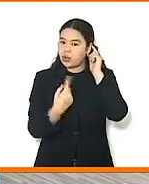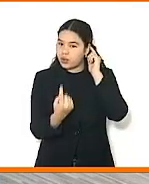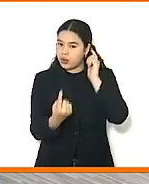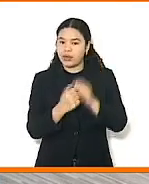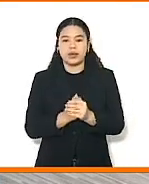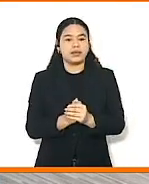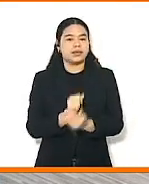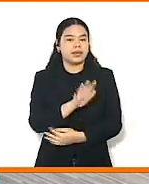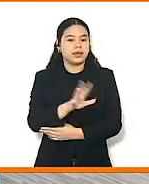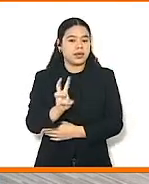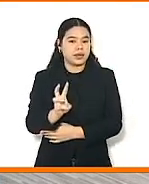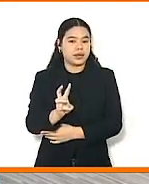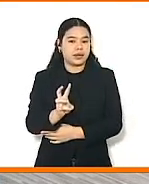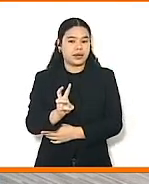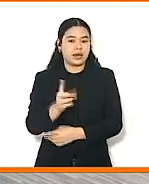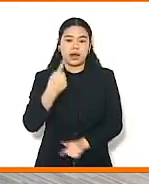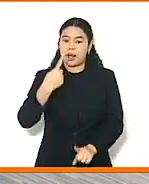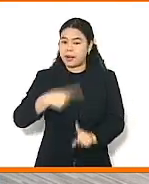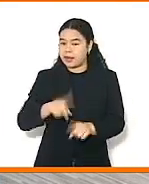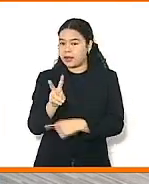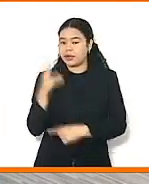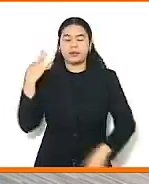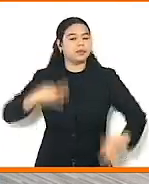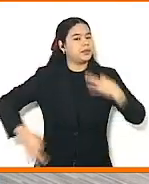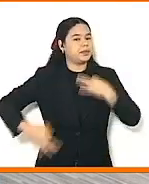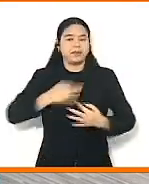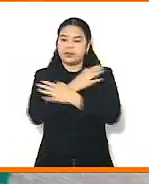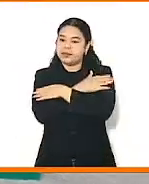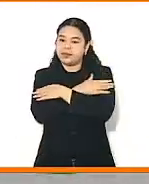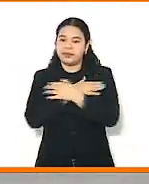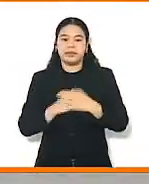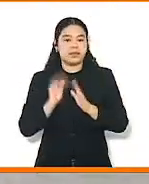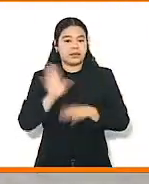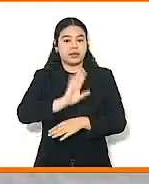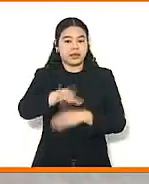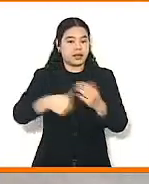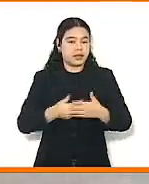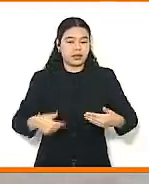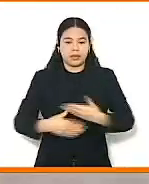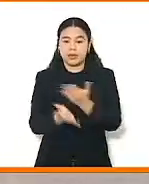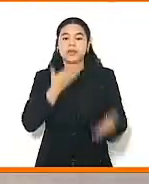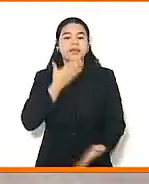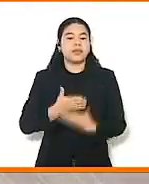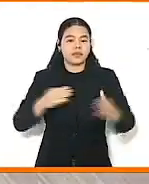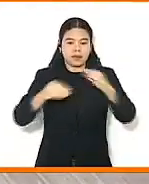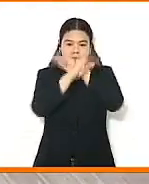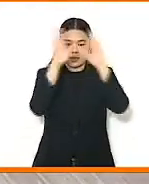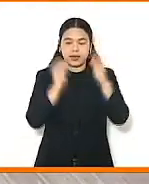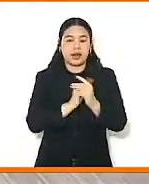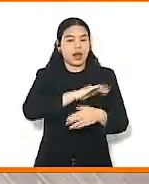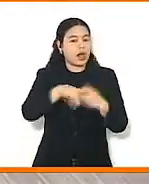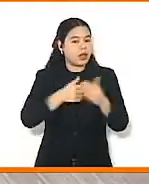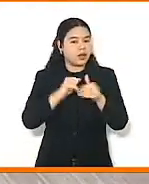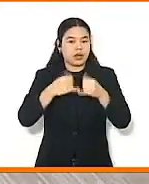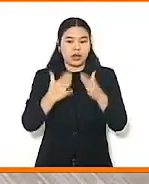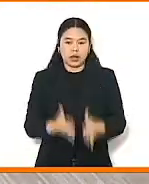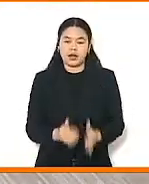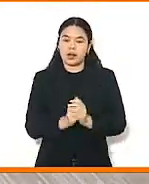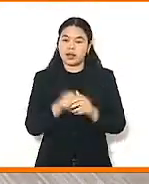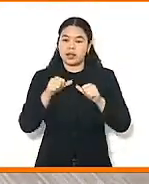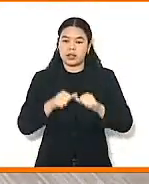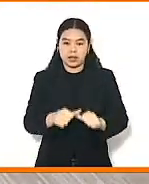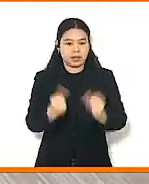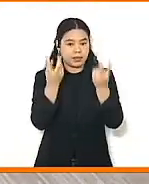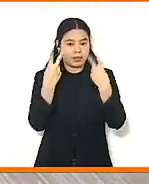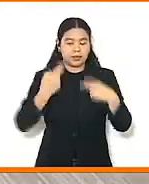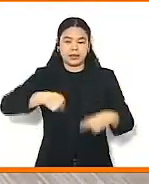1, 56 más 2. Felicidades, nos despedimos deseándoles una linda mañana a todos nuestros jugadores que han